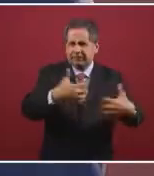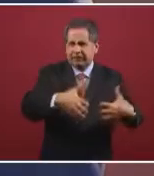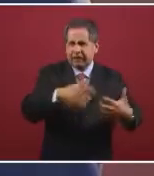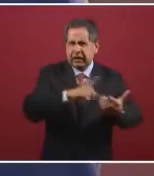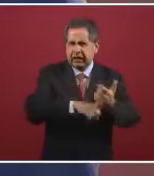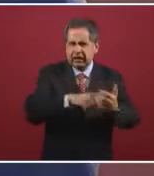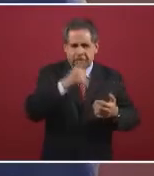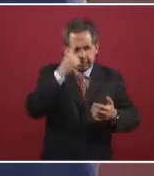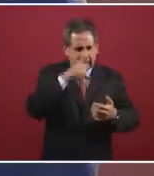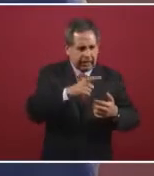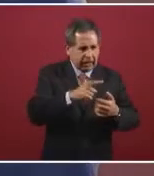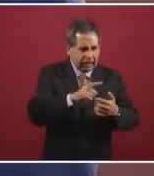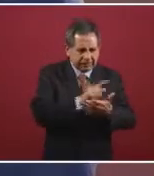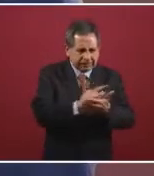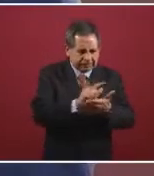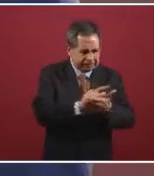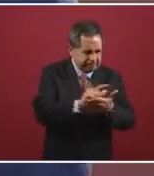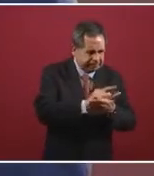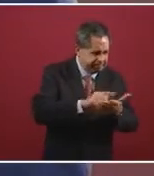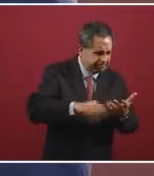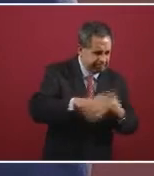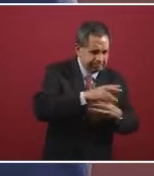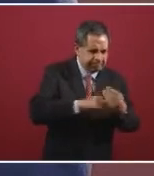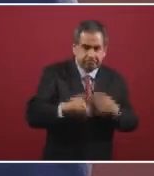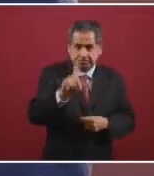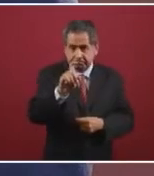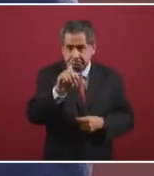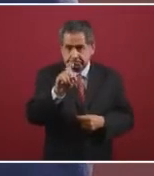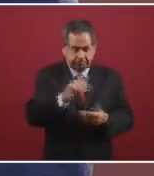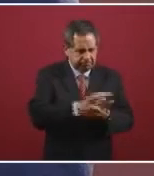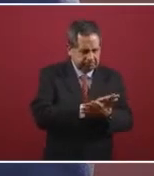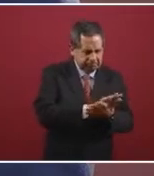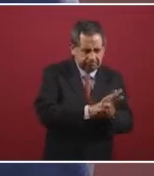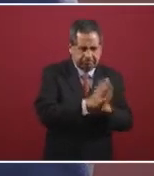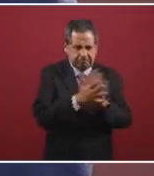y que el agua que se está tomando